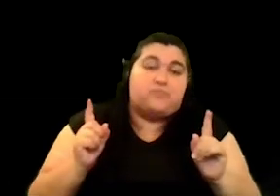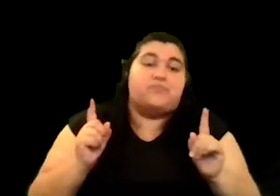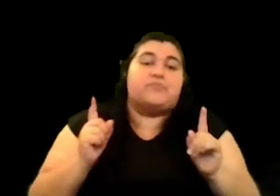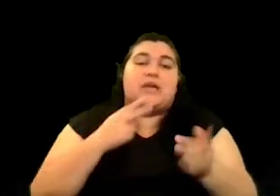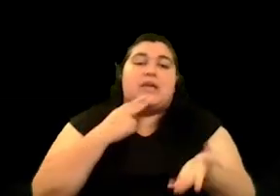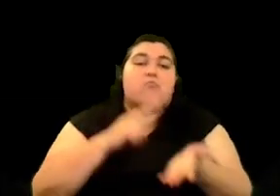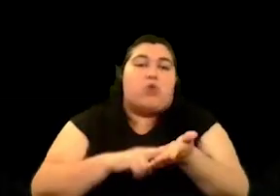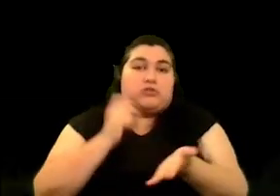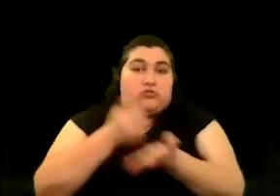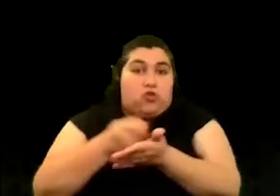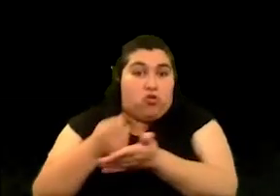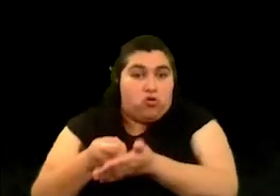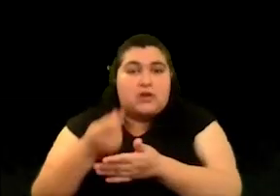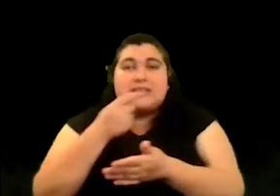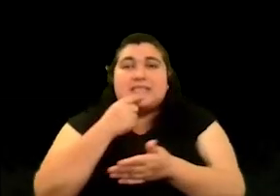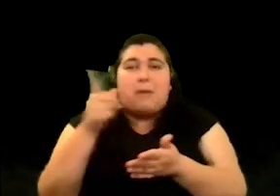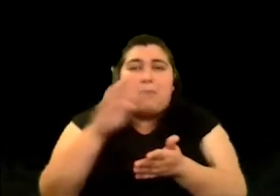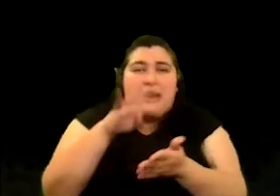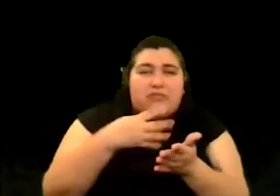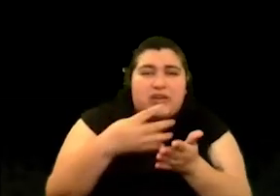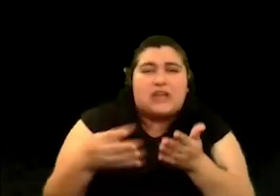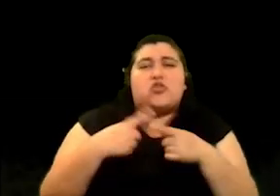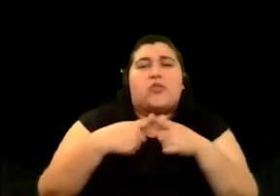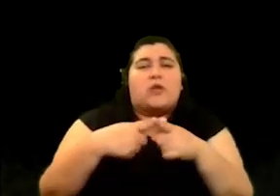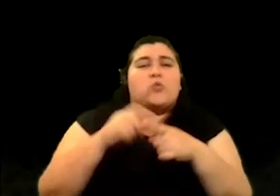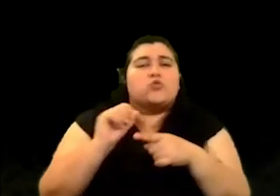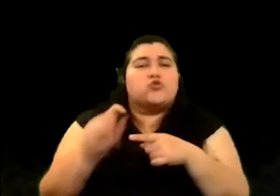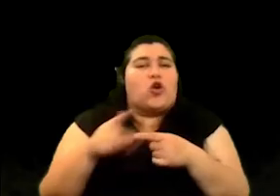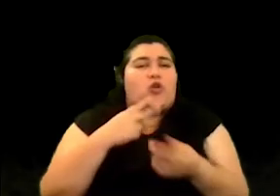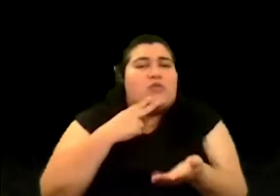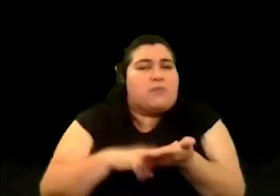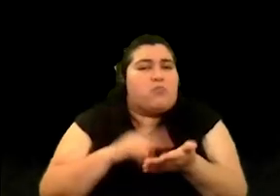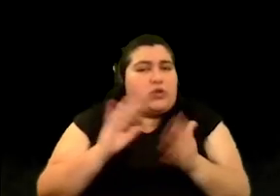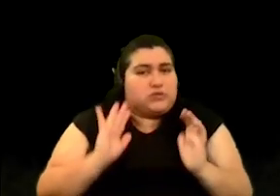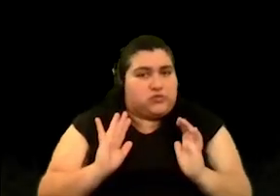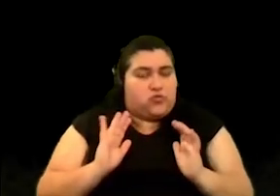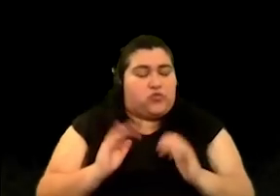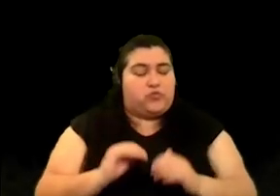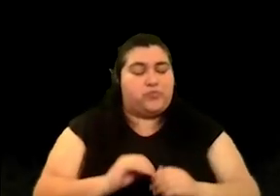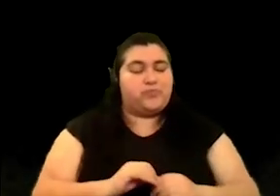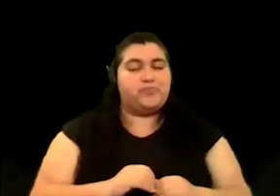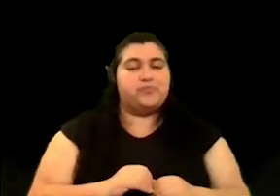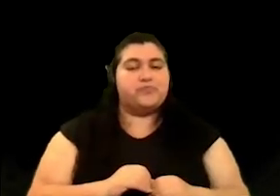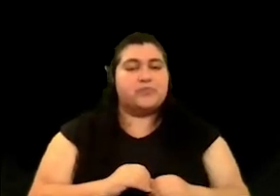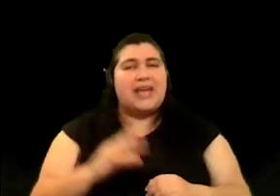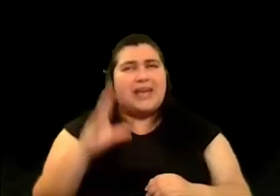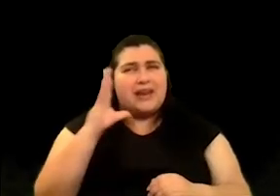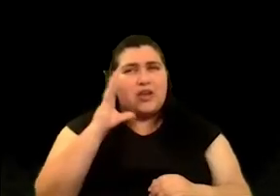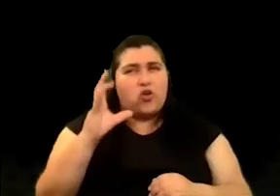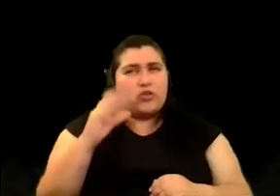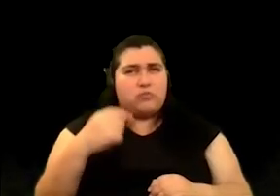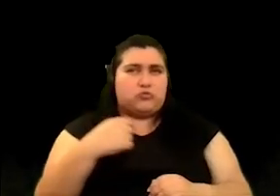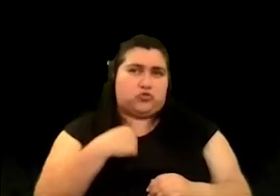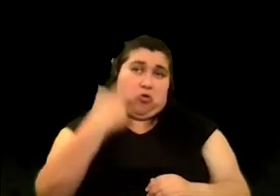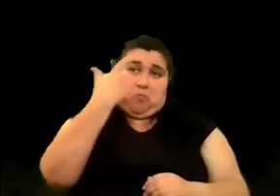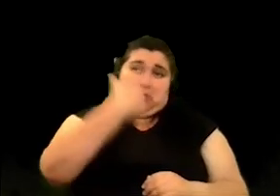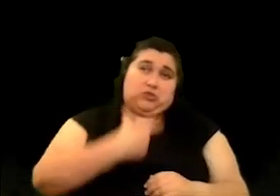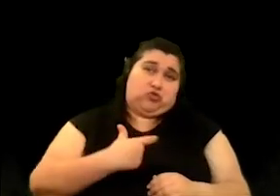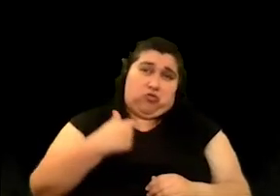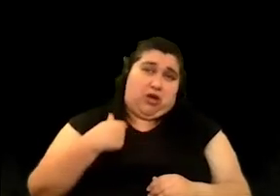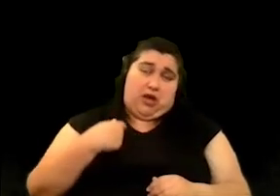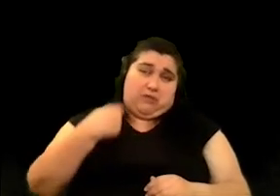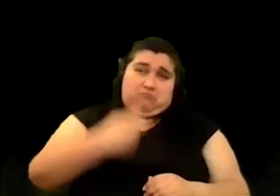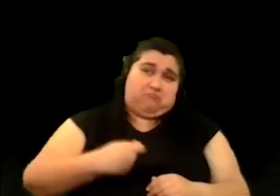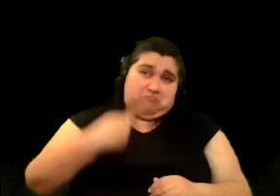siempre que esté planificando y en el marco de una ilusión tributaria. ¿Sí? Recordemos que si yo estoy frente a un contribuyente que no me declaró una